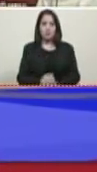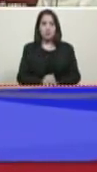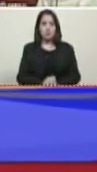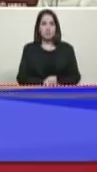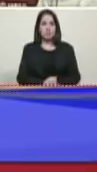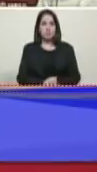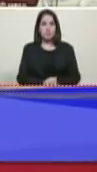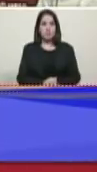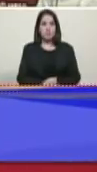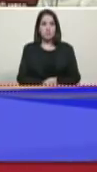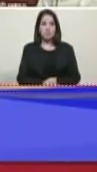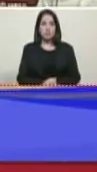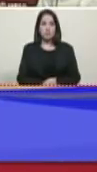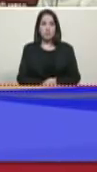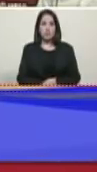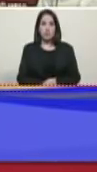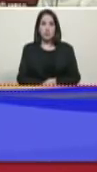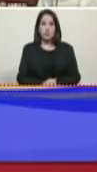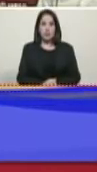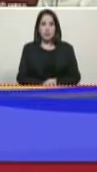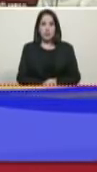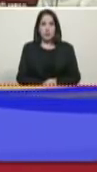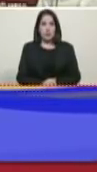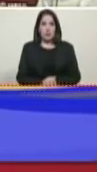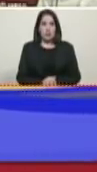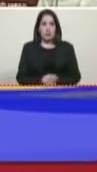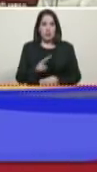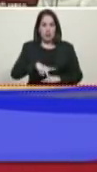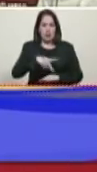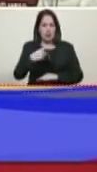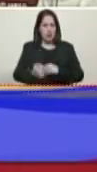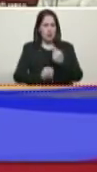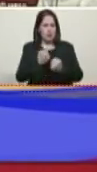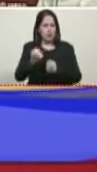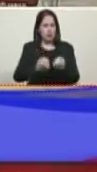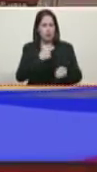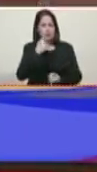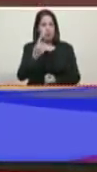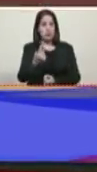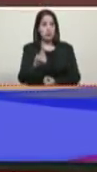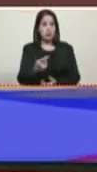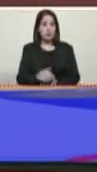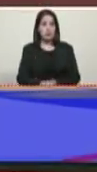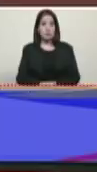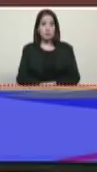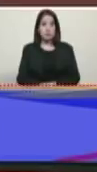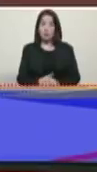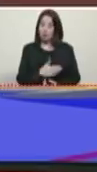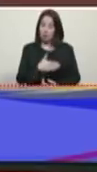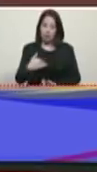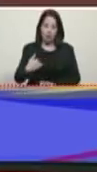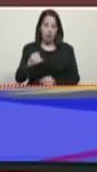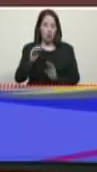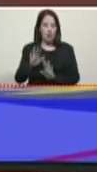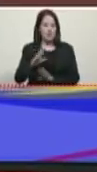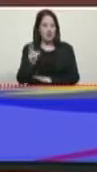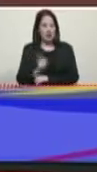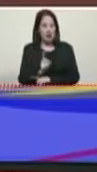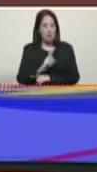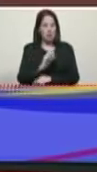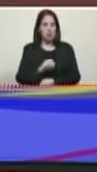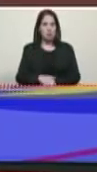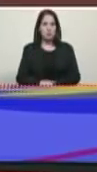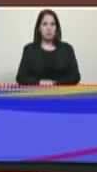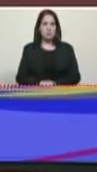semanas cayendo y corriendo dicen verdad bueno yo quiero cayendo y corriendo tenemos un gobierno